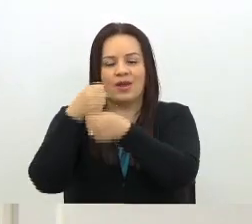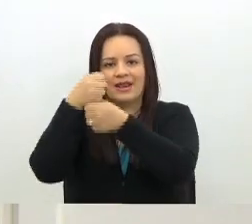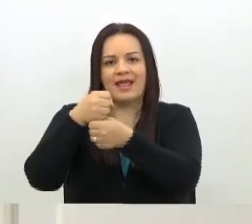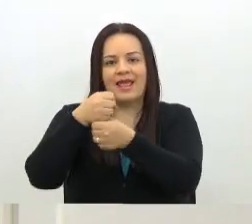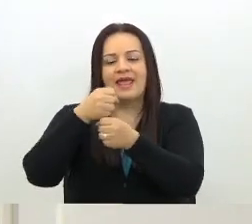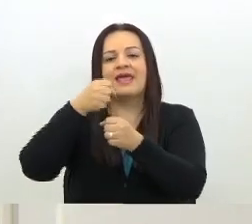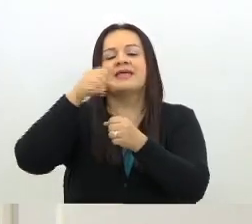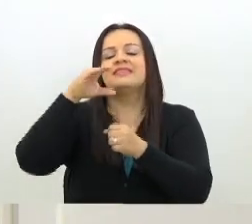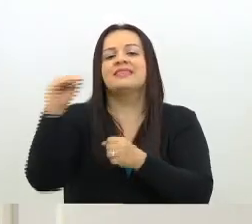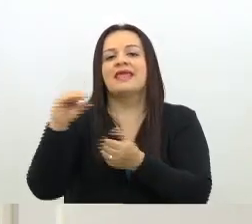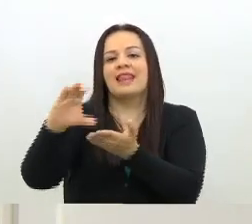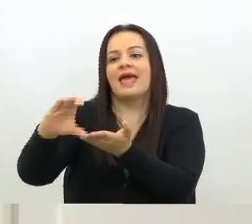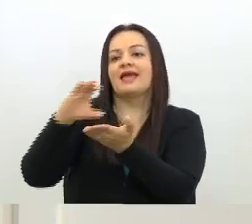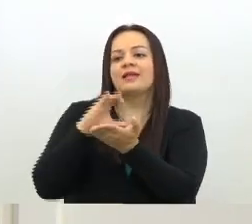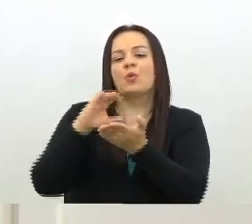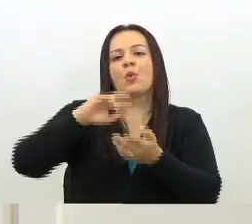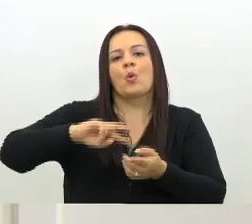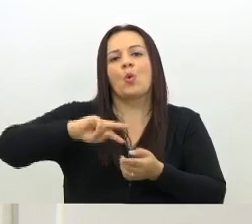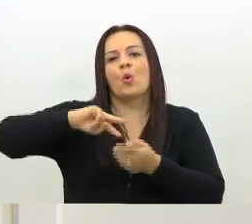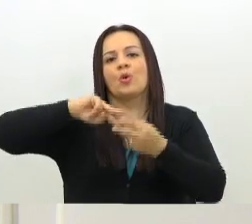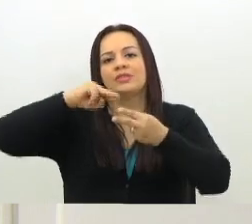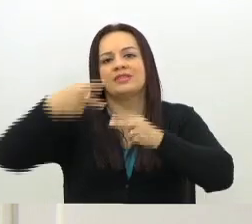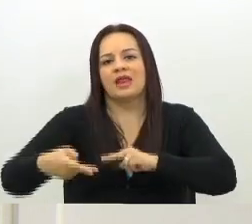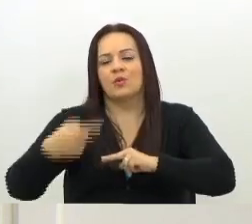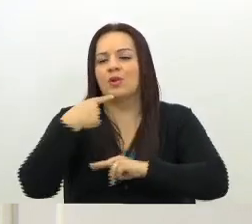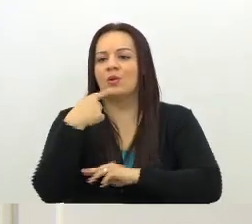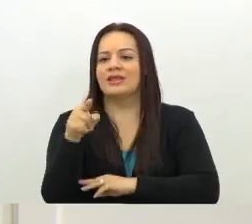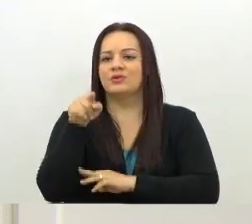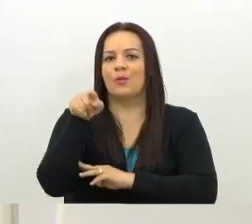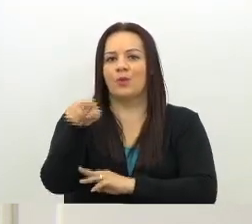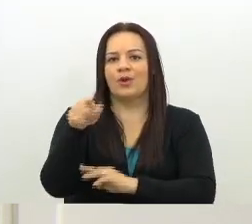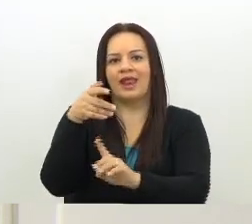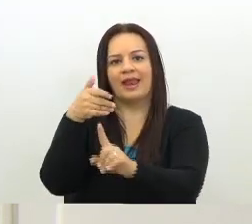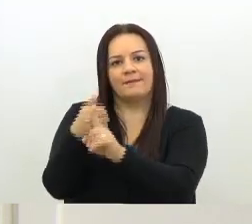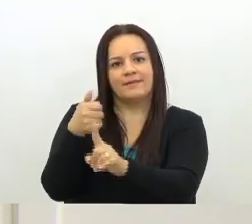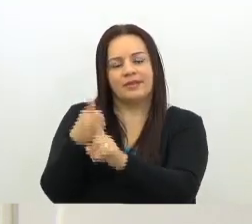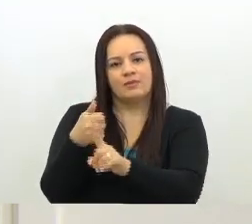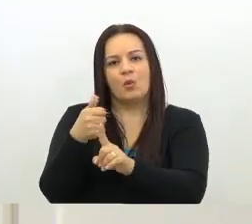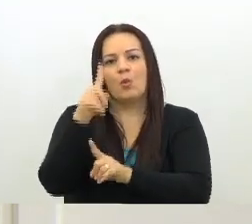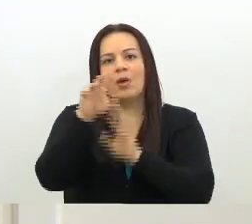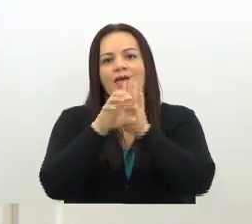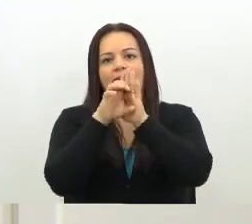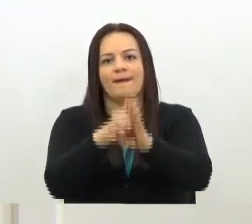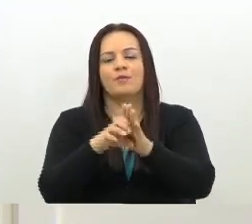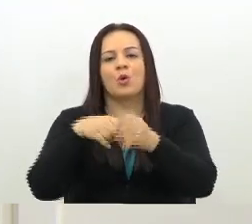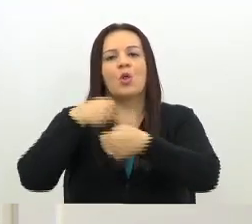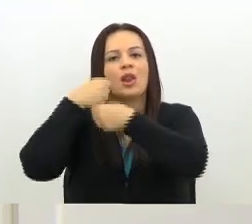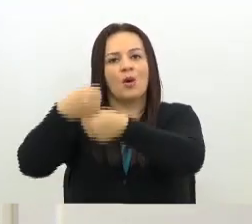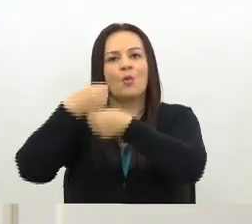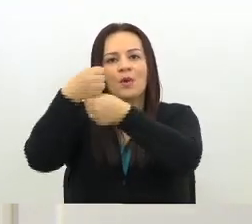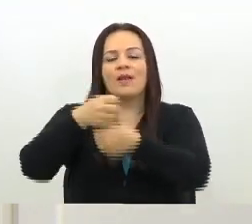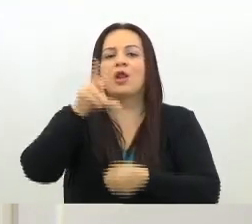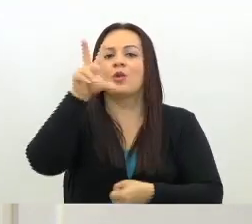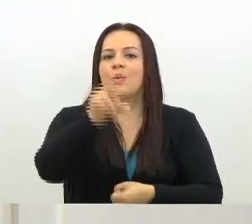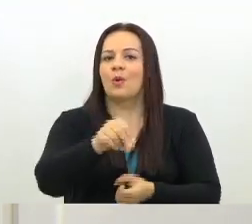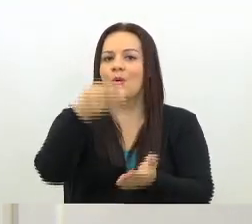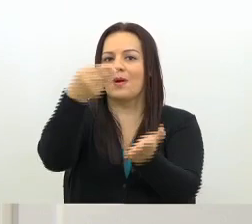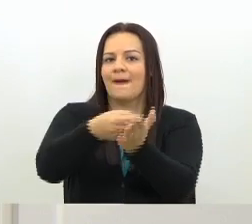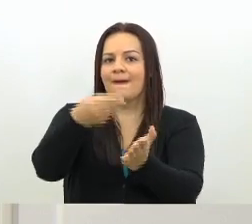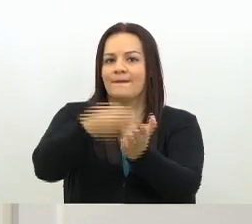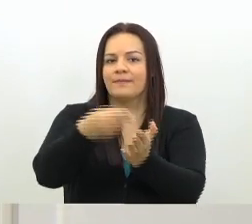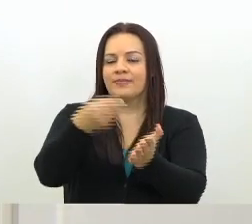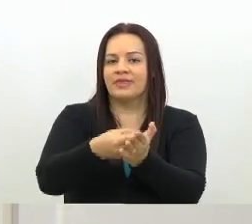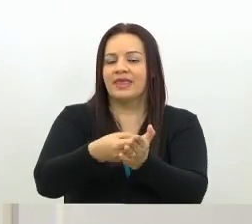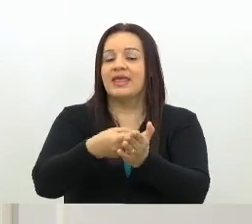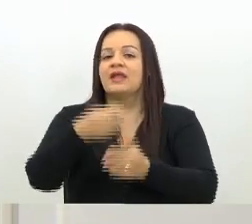aguinaldo es, contrario a lo dicho por él, un ejemplo de que la huelga no se paga. Resulta muy